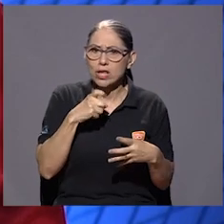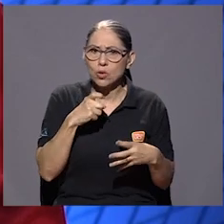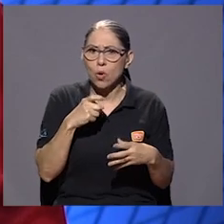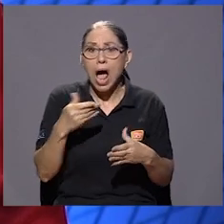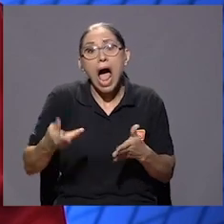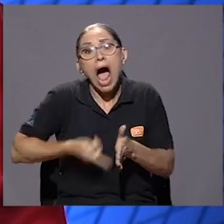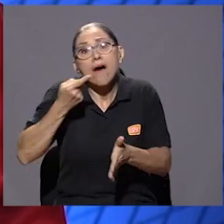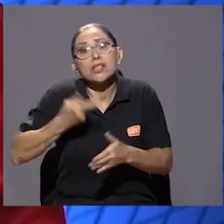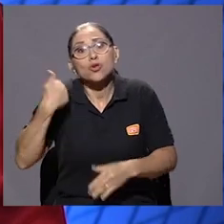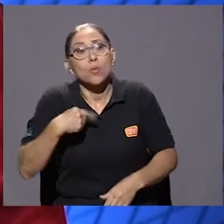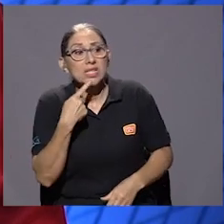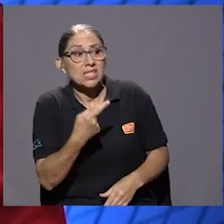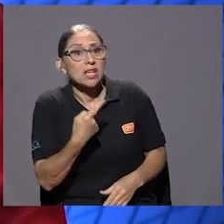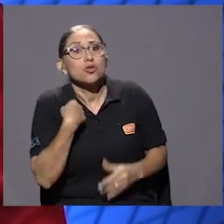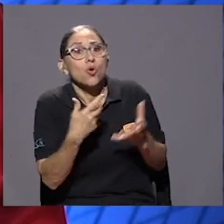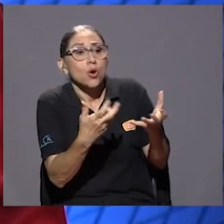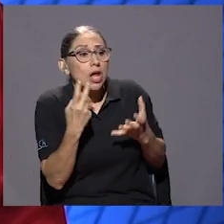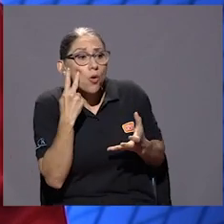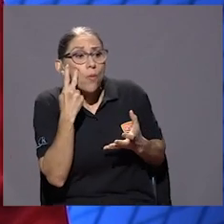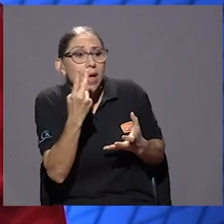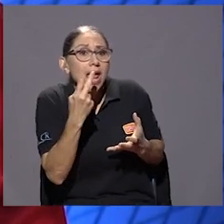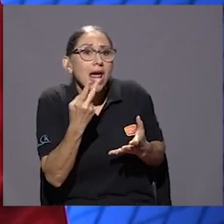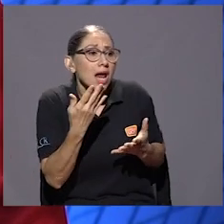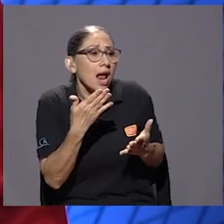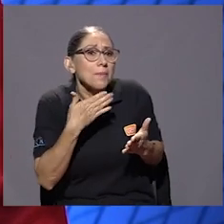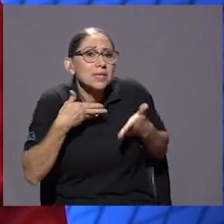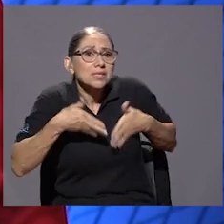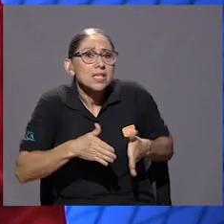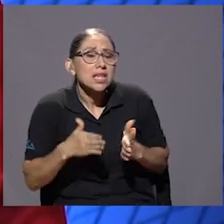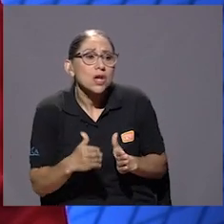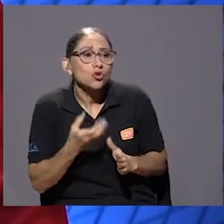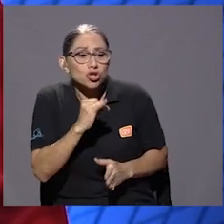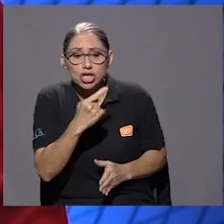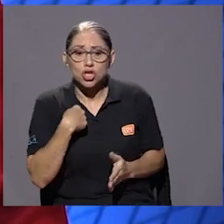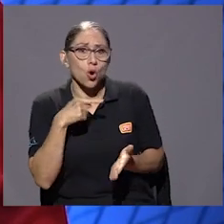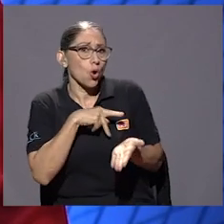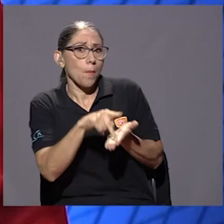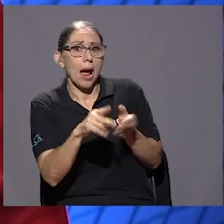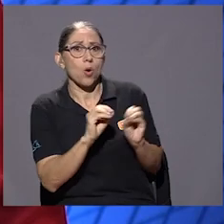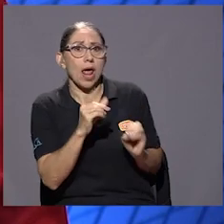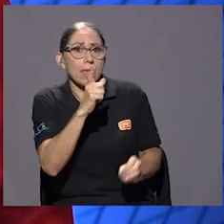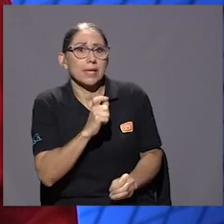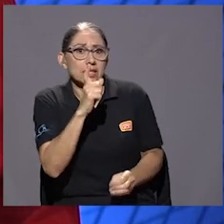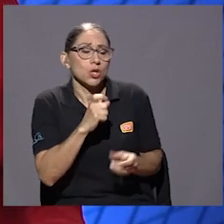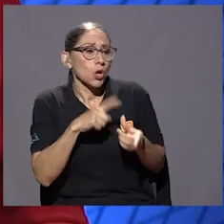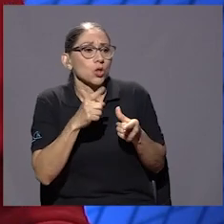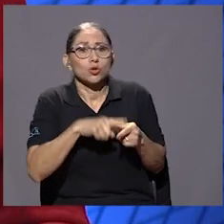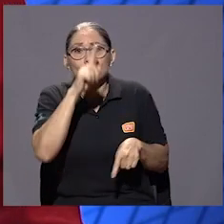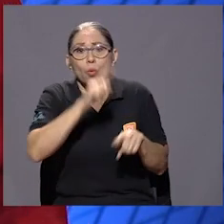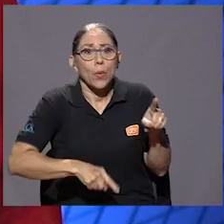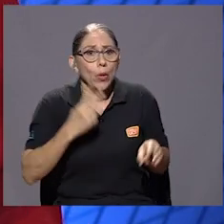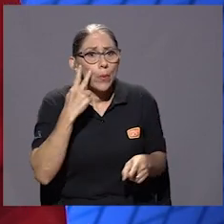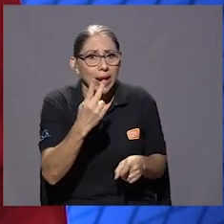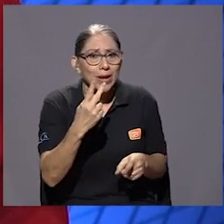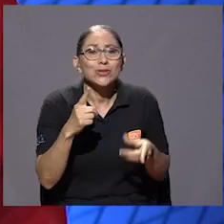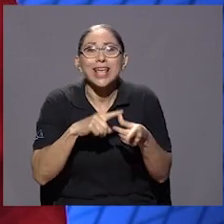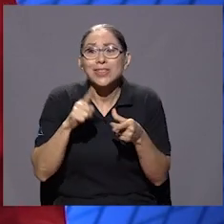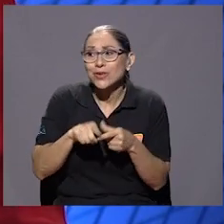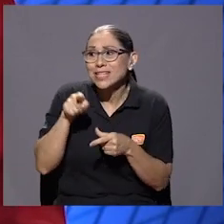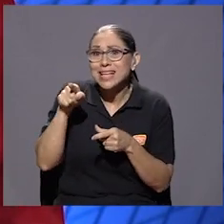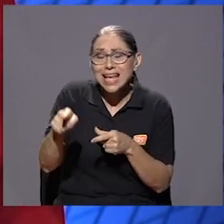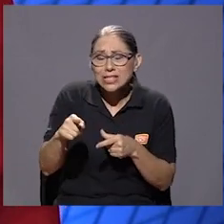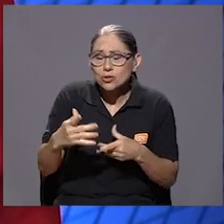es que yo quiero ver a mis hijos y si no pago la pensión no me dejan verlos. Entonces, además del divorcio,